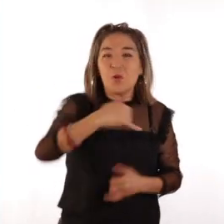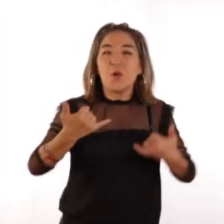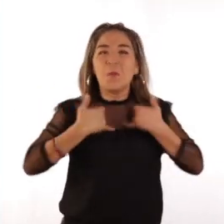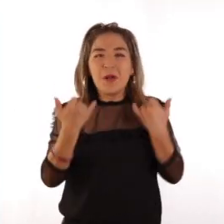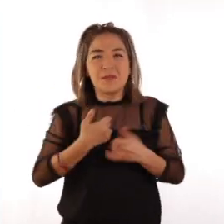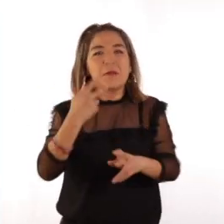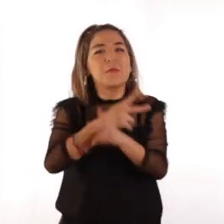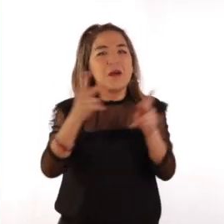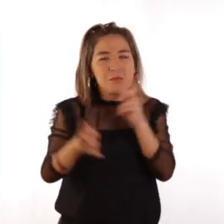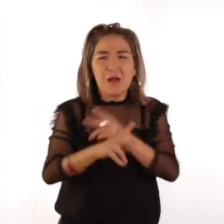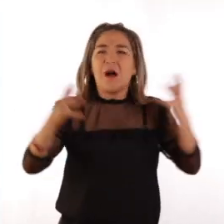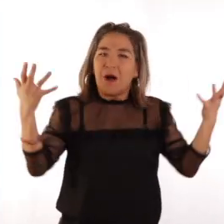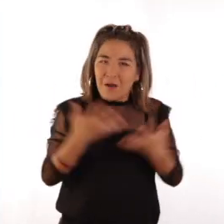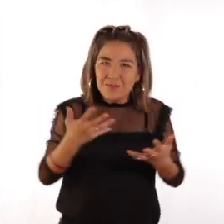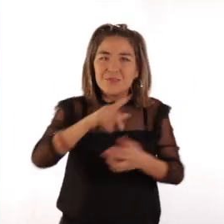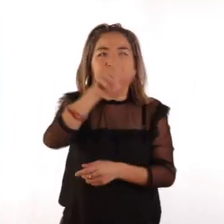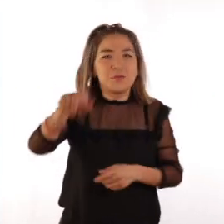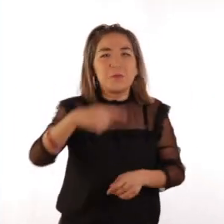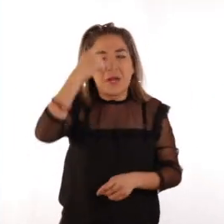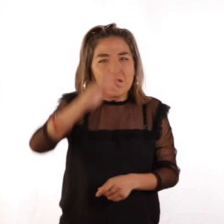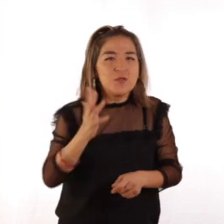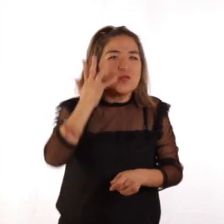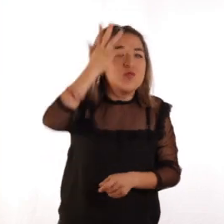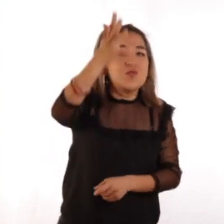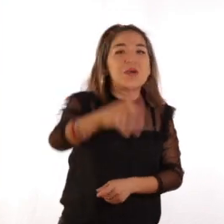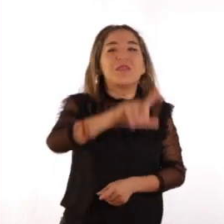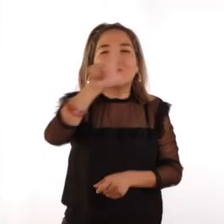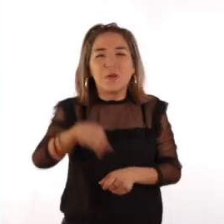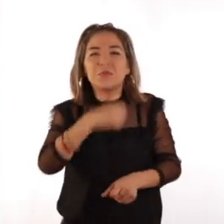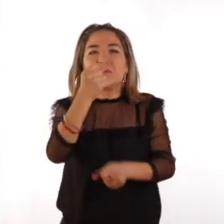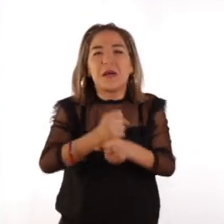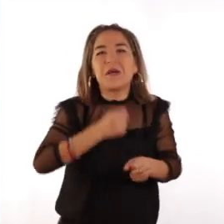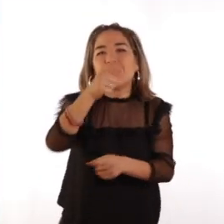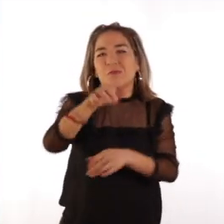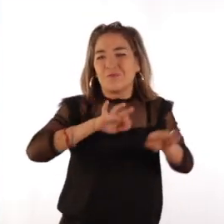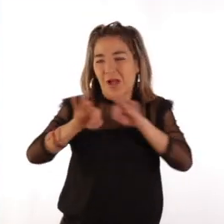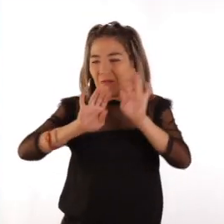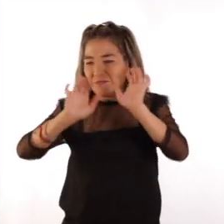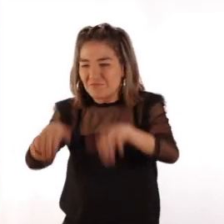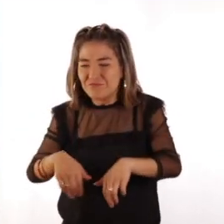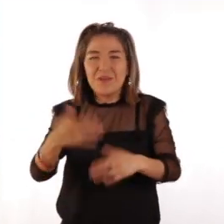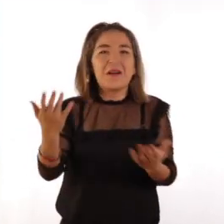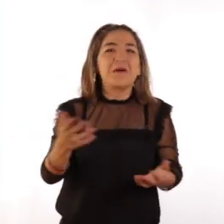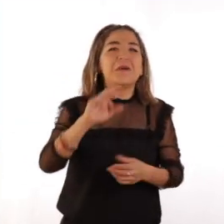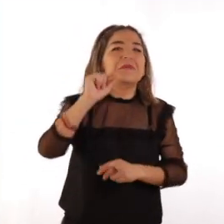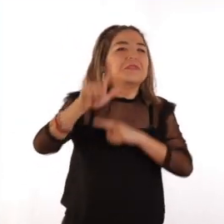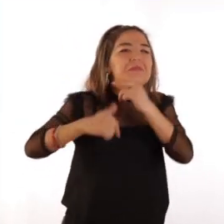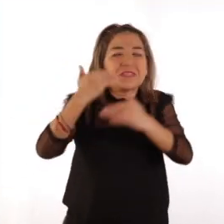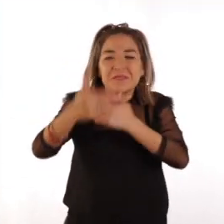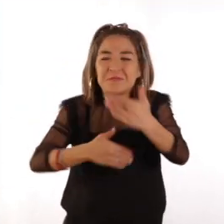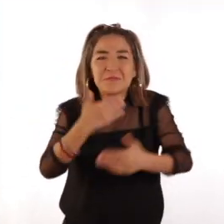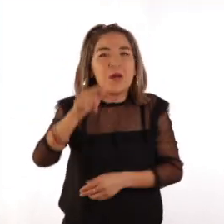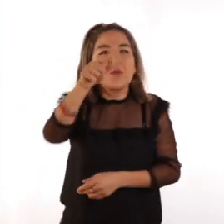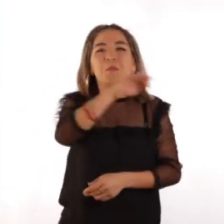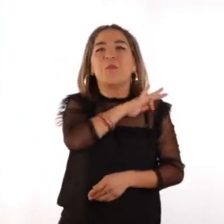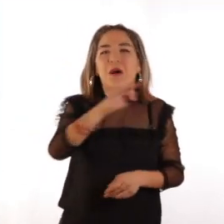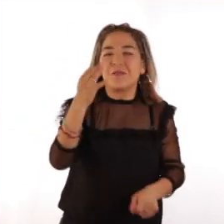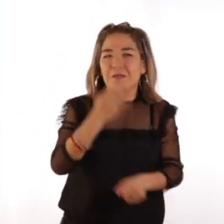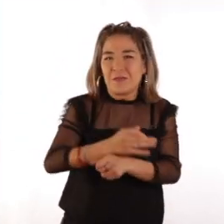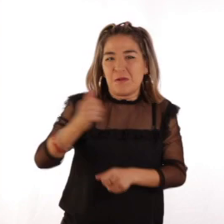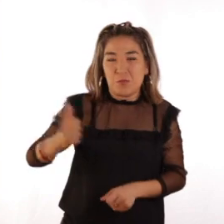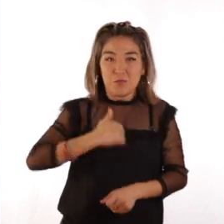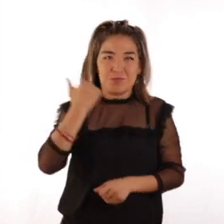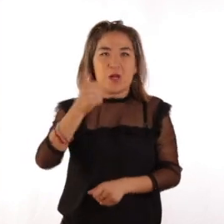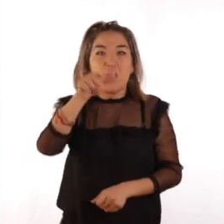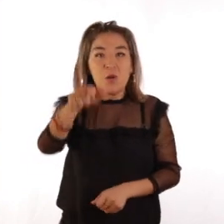tener forma de llevarlos a la práctica después, ya cuando estén en el mundo laboral, unos pocos años después,